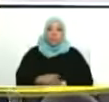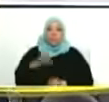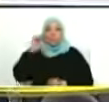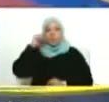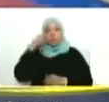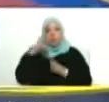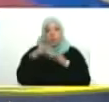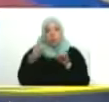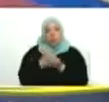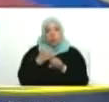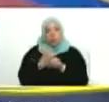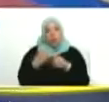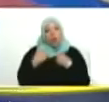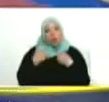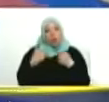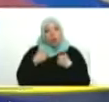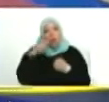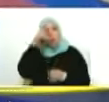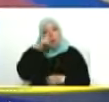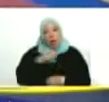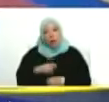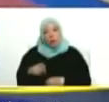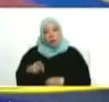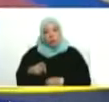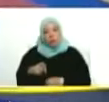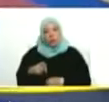Recuerden todo el esfuerzo y la lucha de estos años.